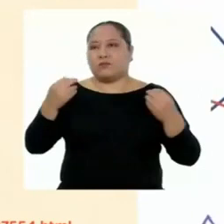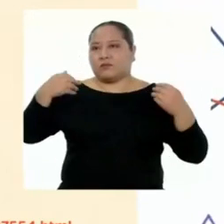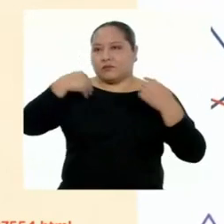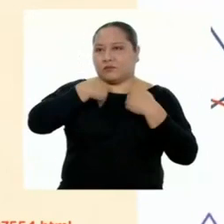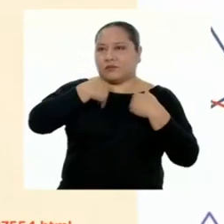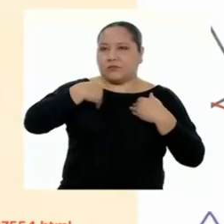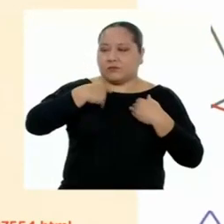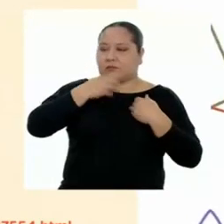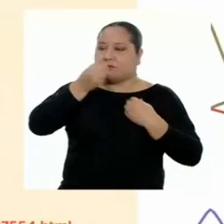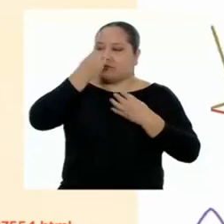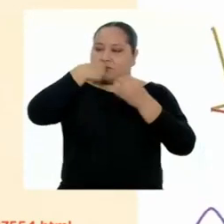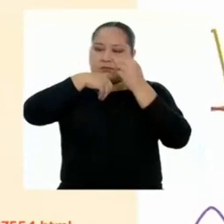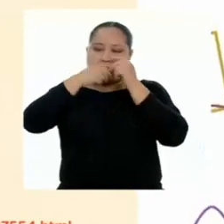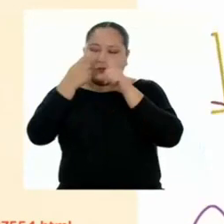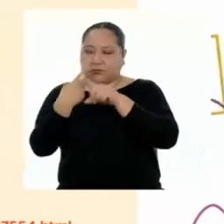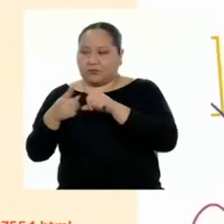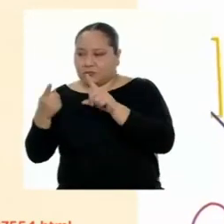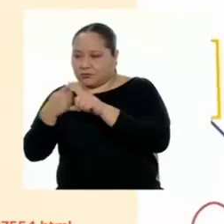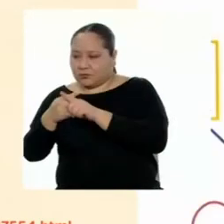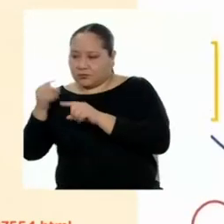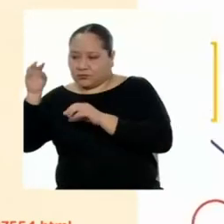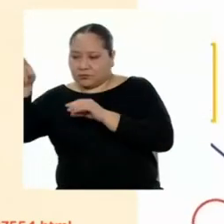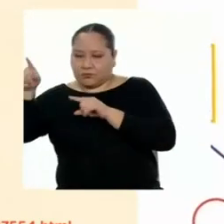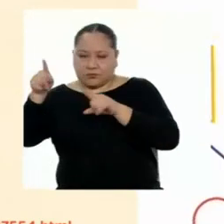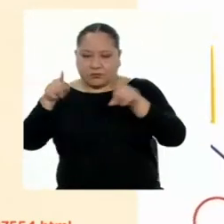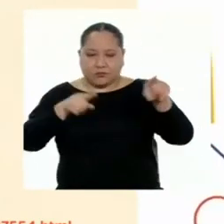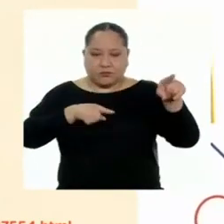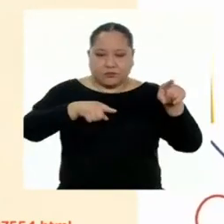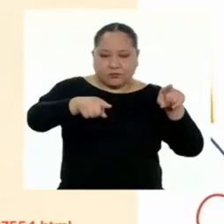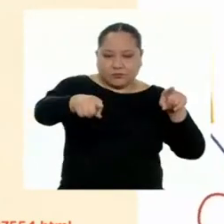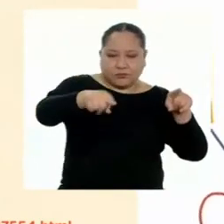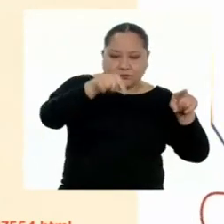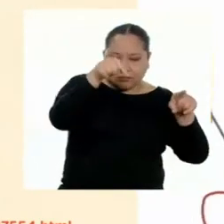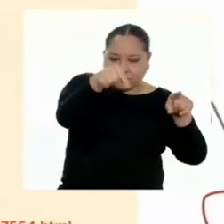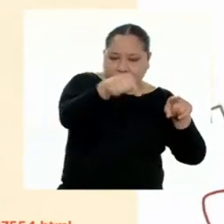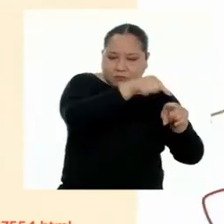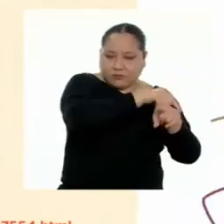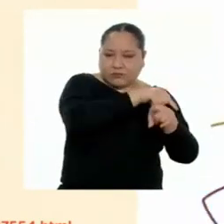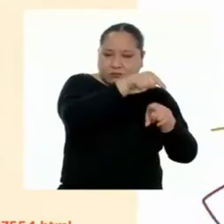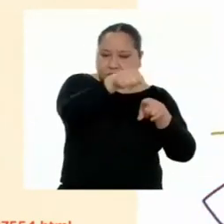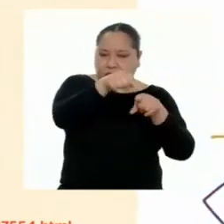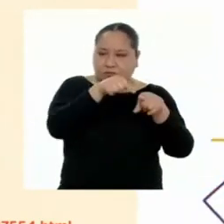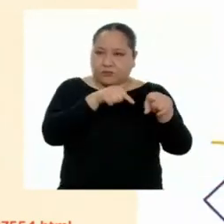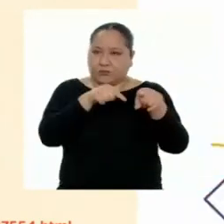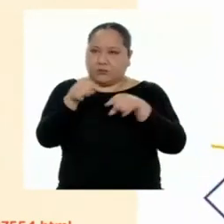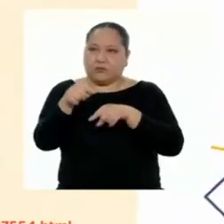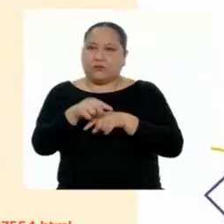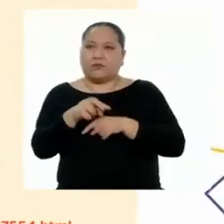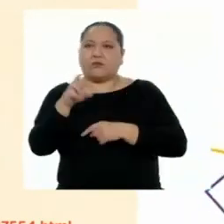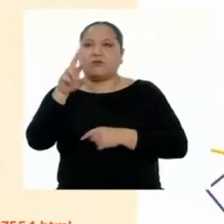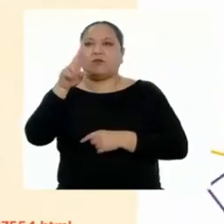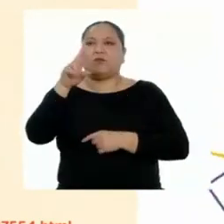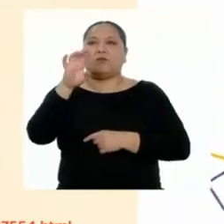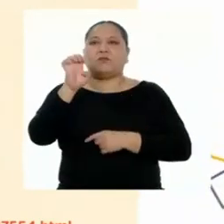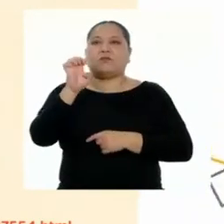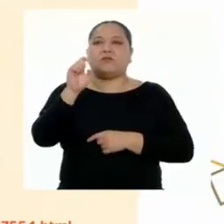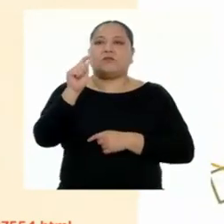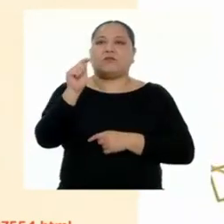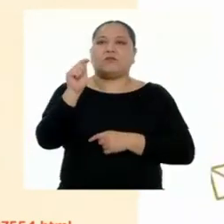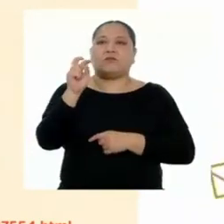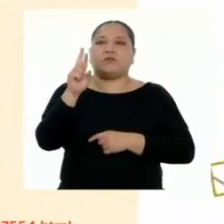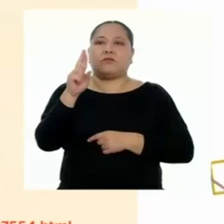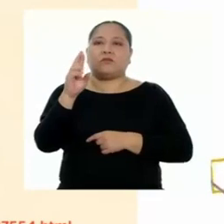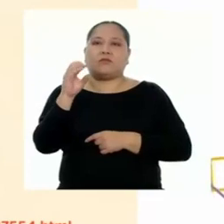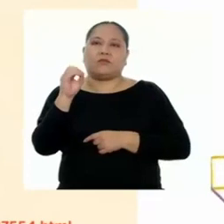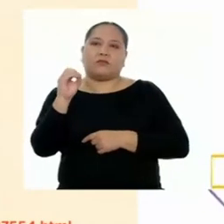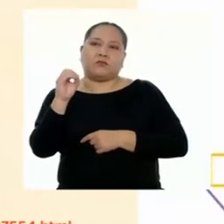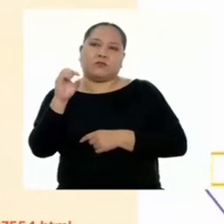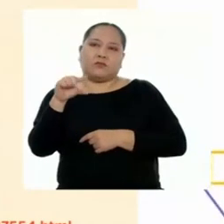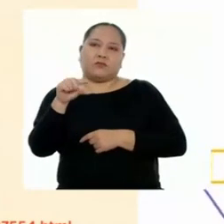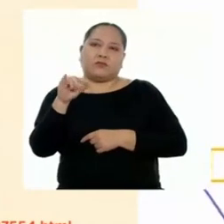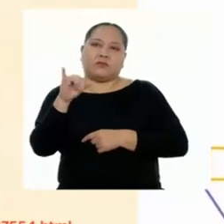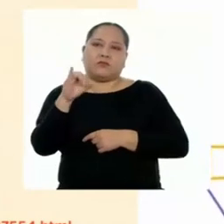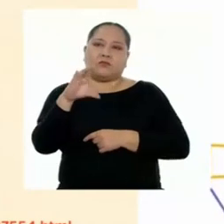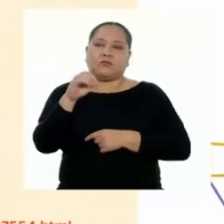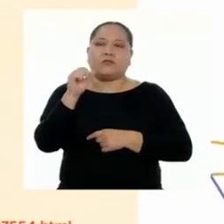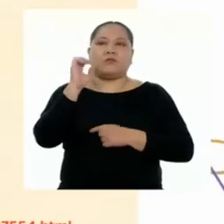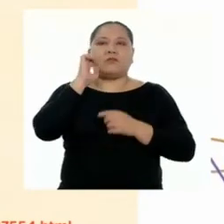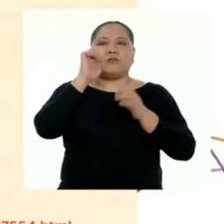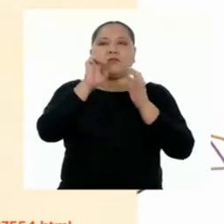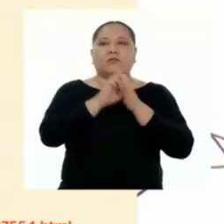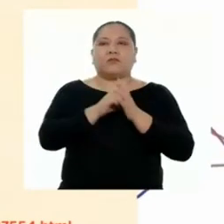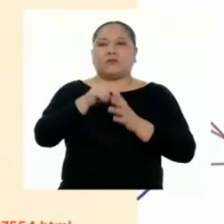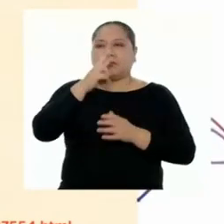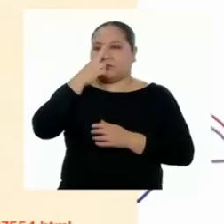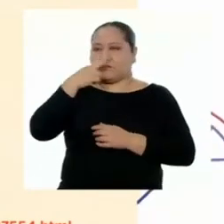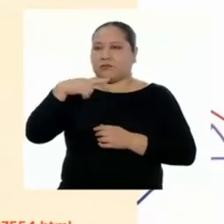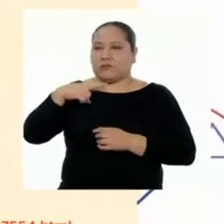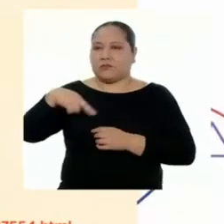los animales comen diversos tipos de alimentos. A eso se denomina red trófica o red alimentaria. Por ejemplo,